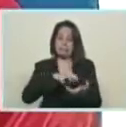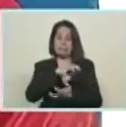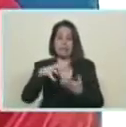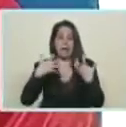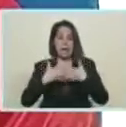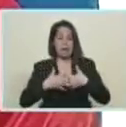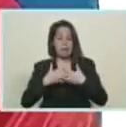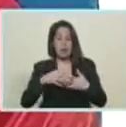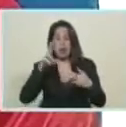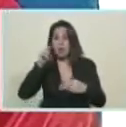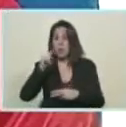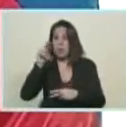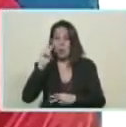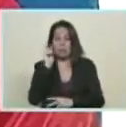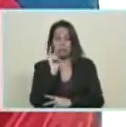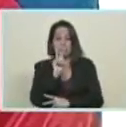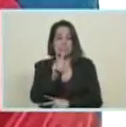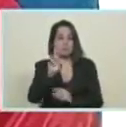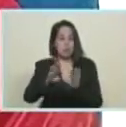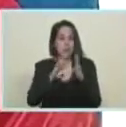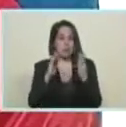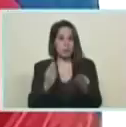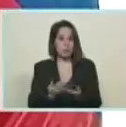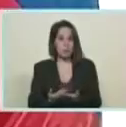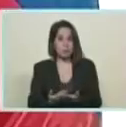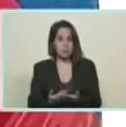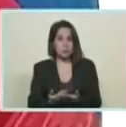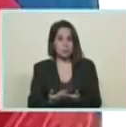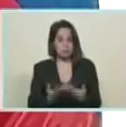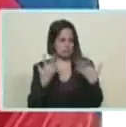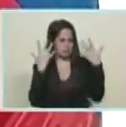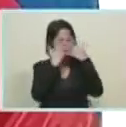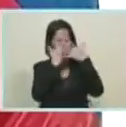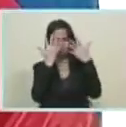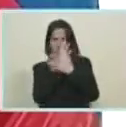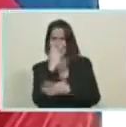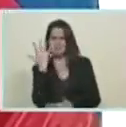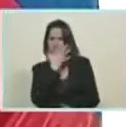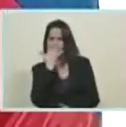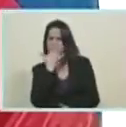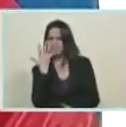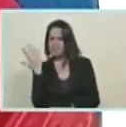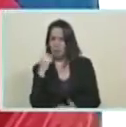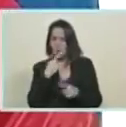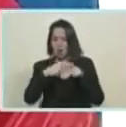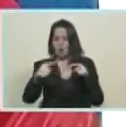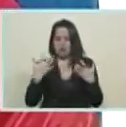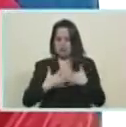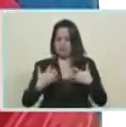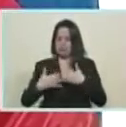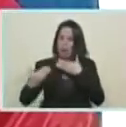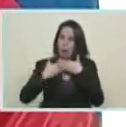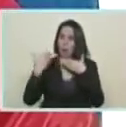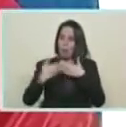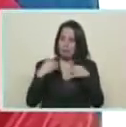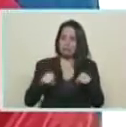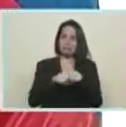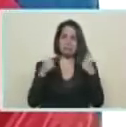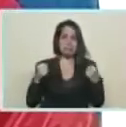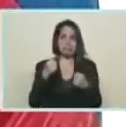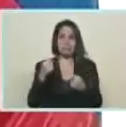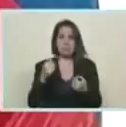nunca antes visto en el mundo? Y dudo que se vaya a ver otra vez en el mundo un sabotaje de esa